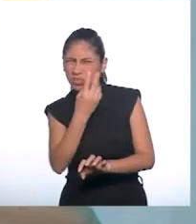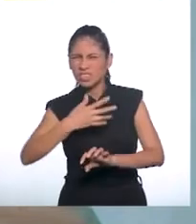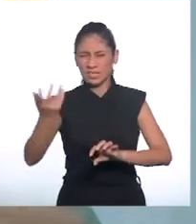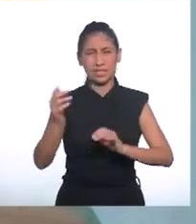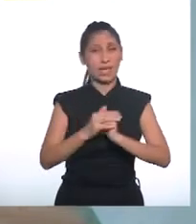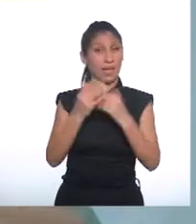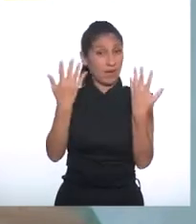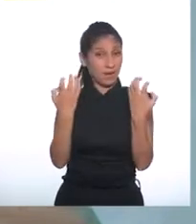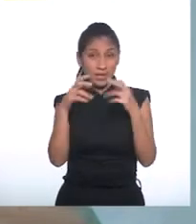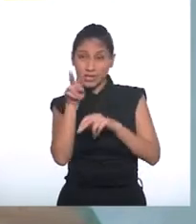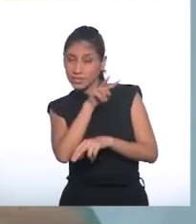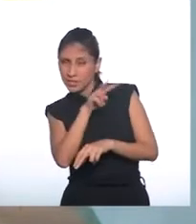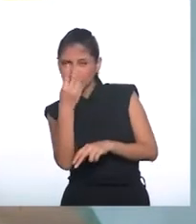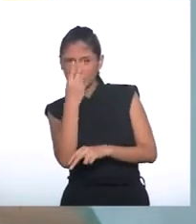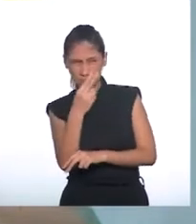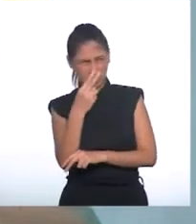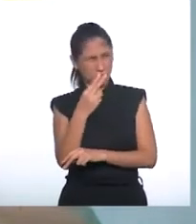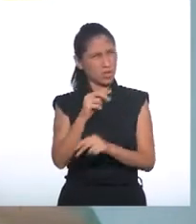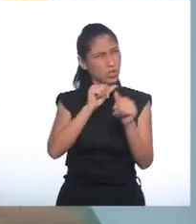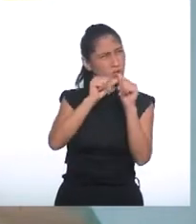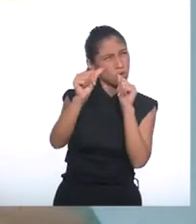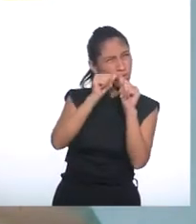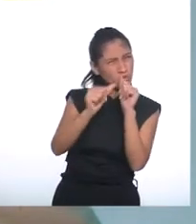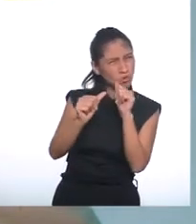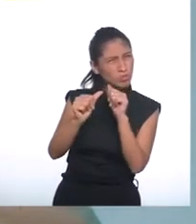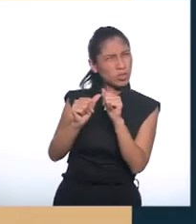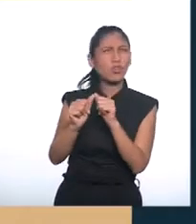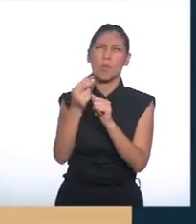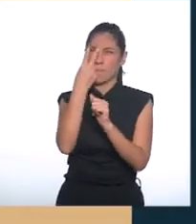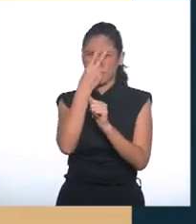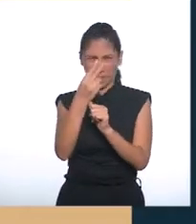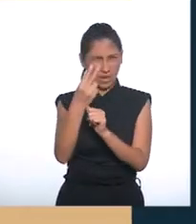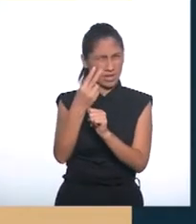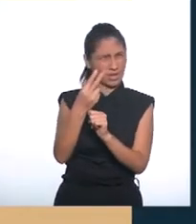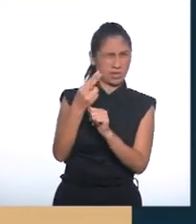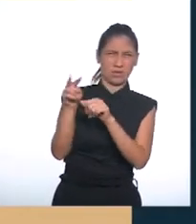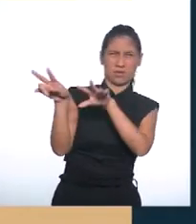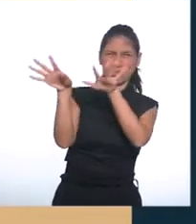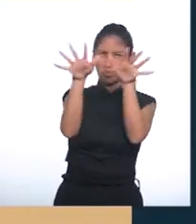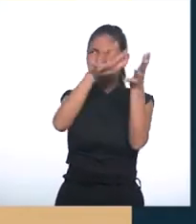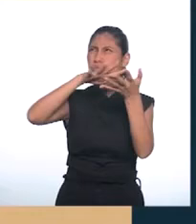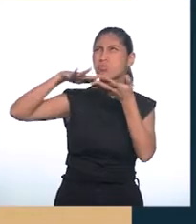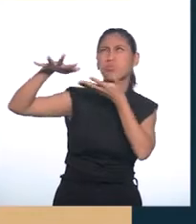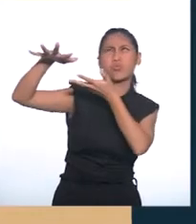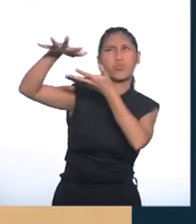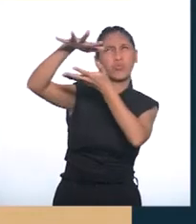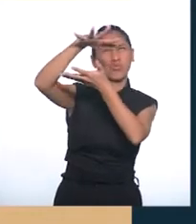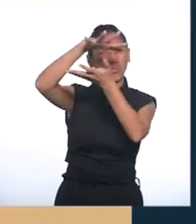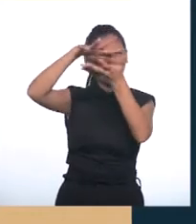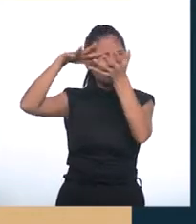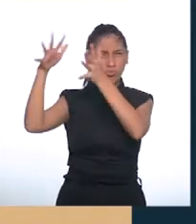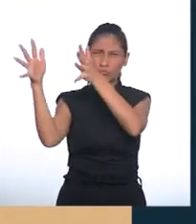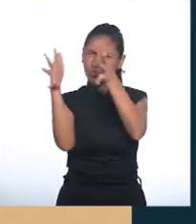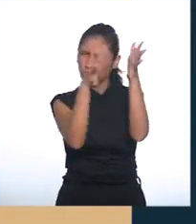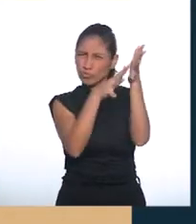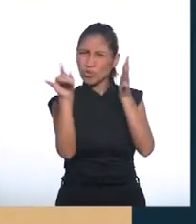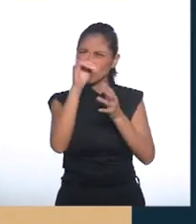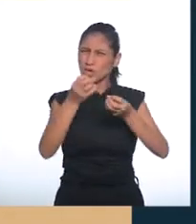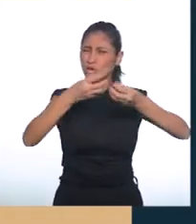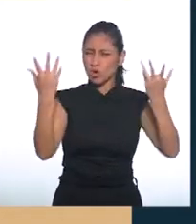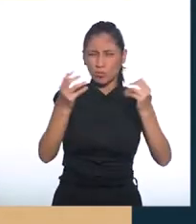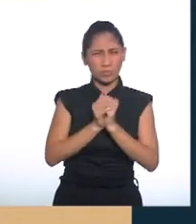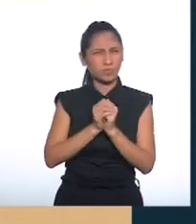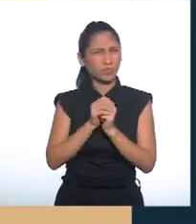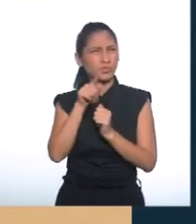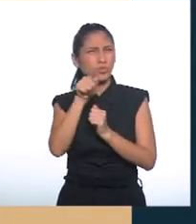la manera de usar números para reconocer la calidad del aire. Interesante. ¿Qué tipo de información quieres